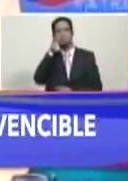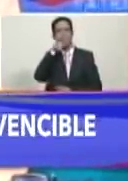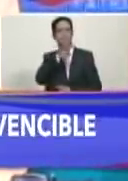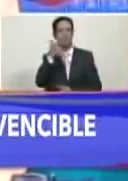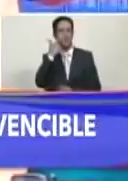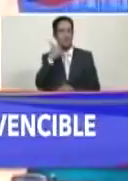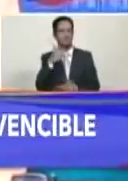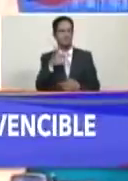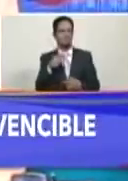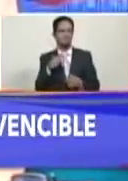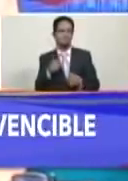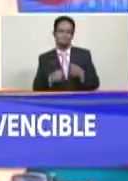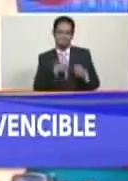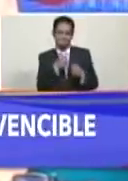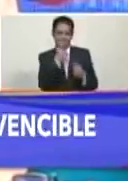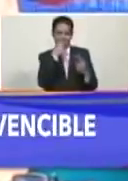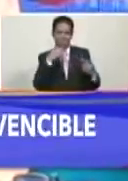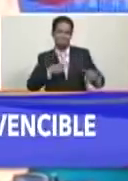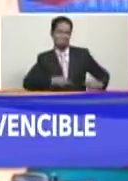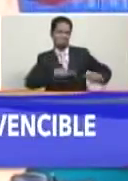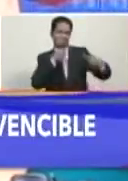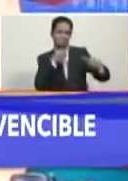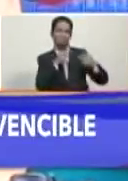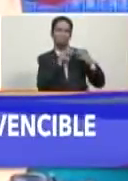enfrentar las tropas de Boves,